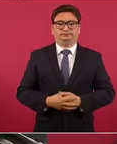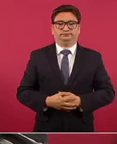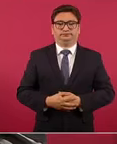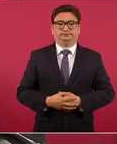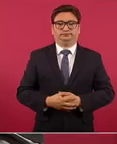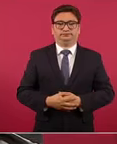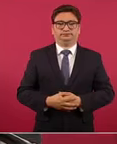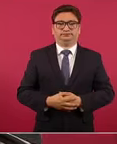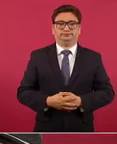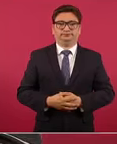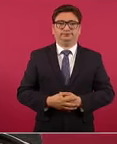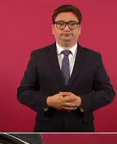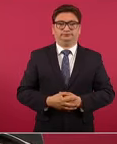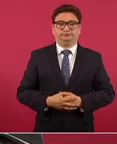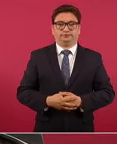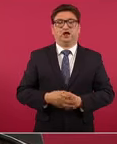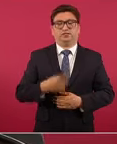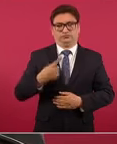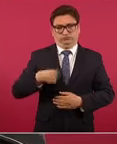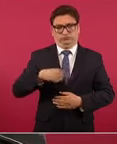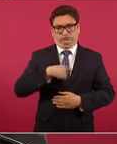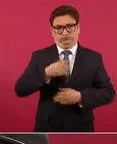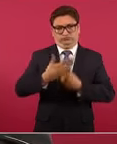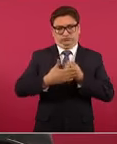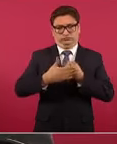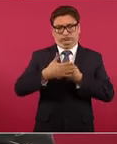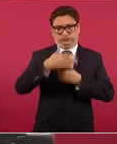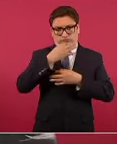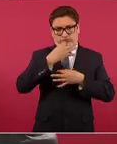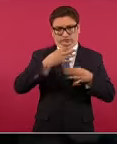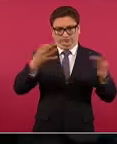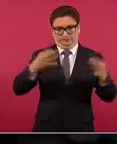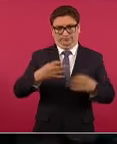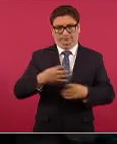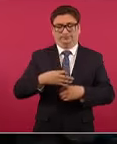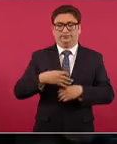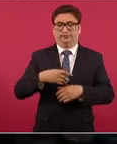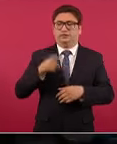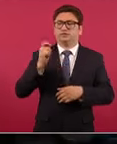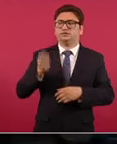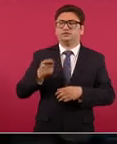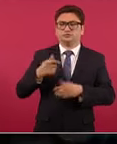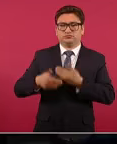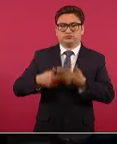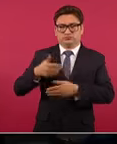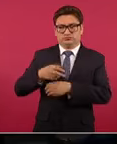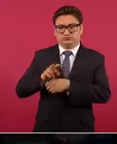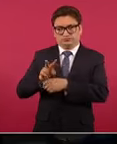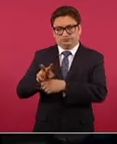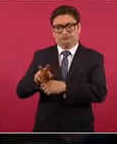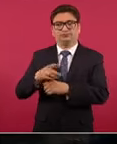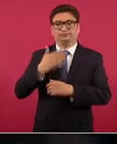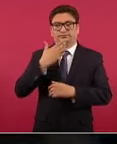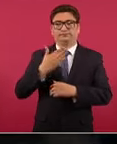entonces vamos a estar informando sobre esto y vamos ahora